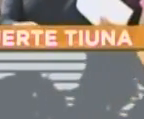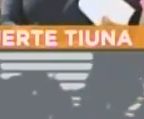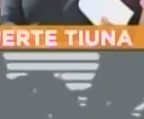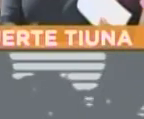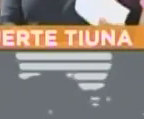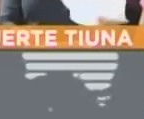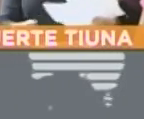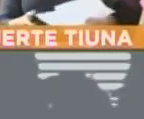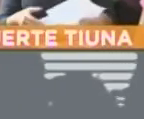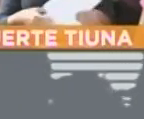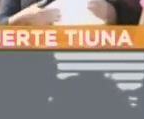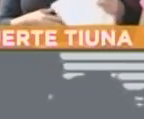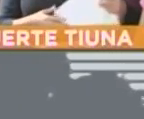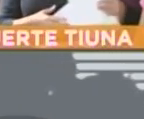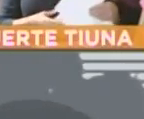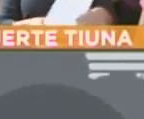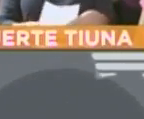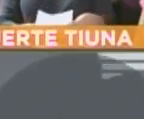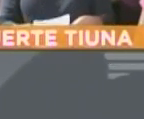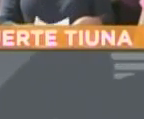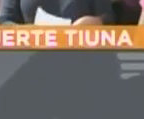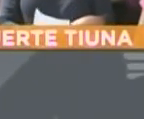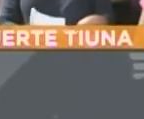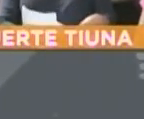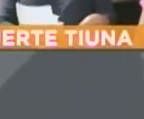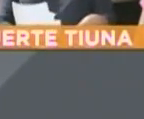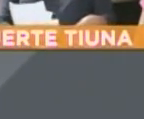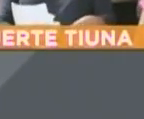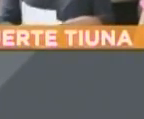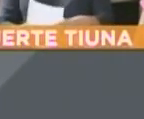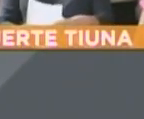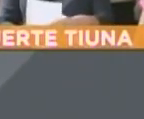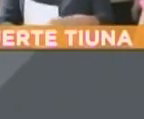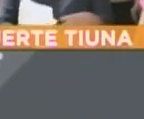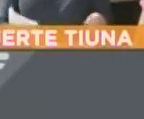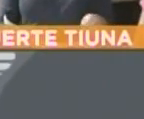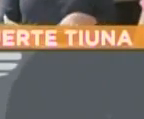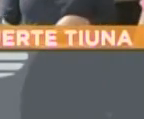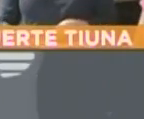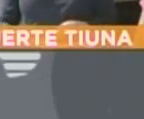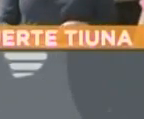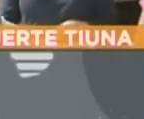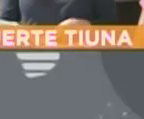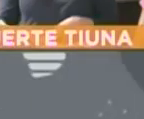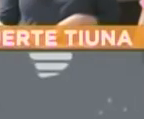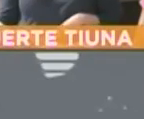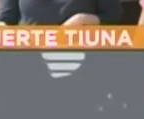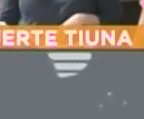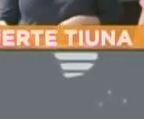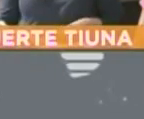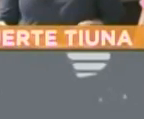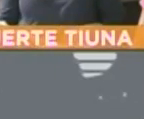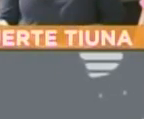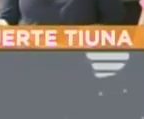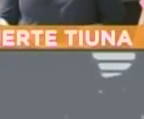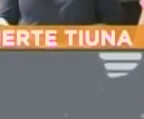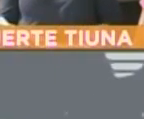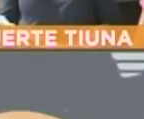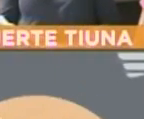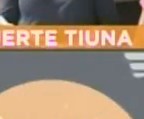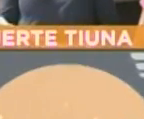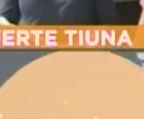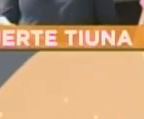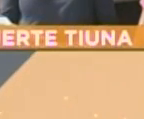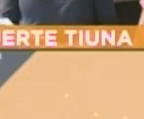Fíjense ustedes, y hay que seguir, compañero Luis López, compañero doctor Marín, compañero Alemán,